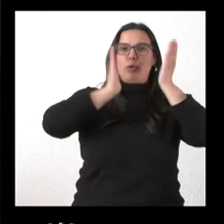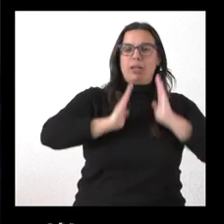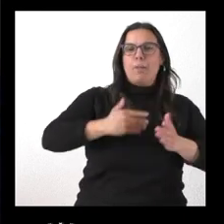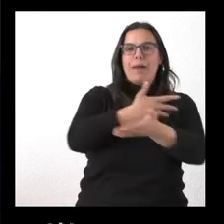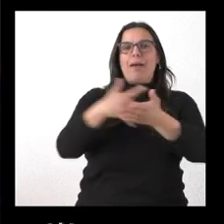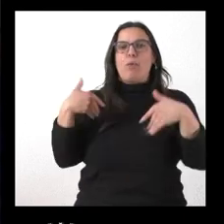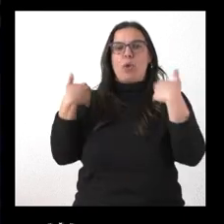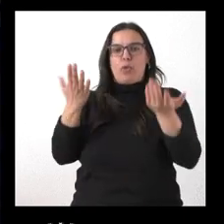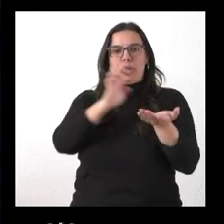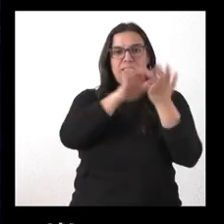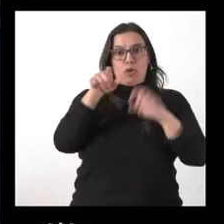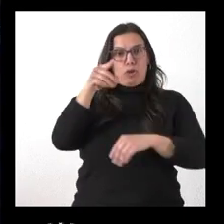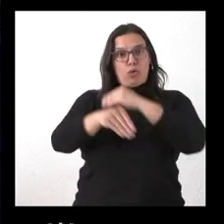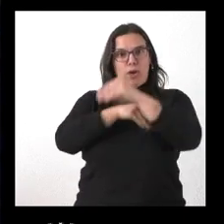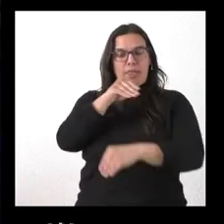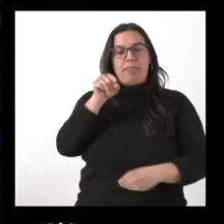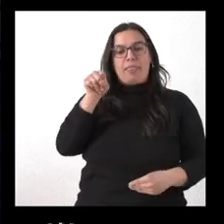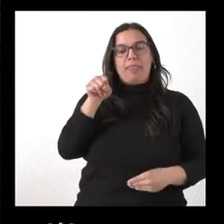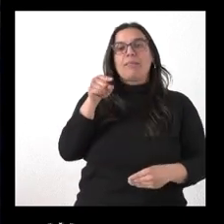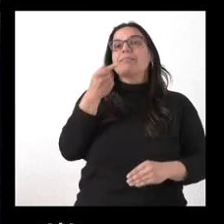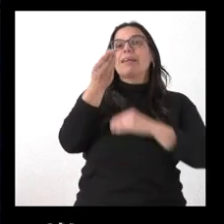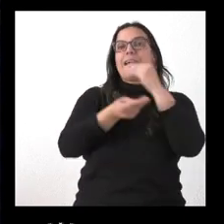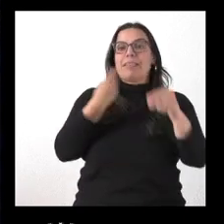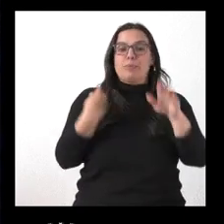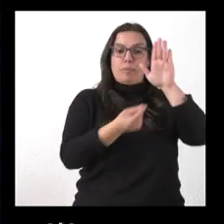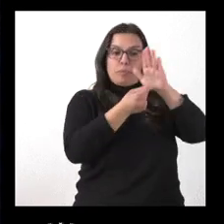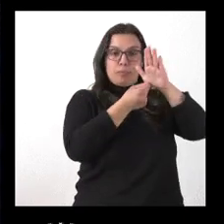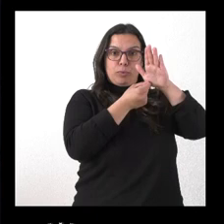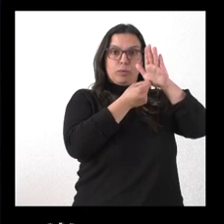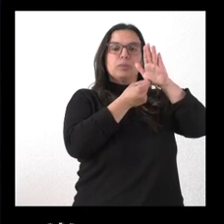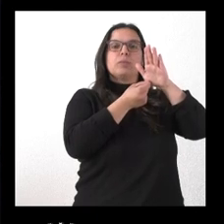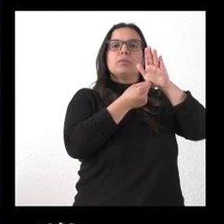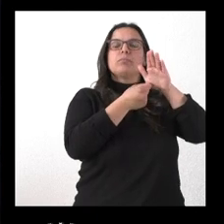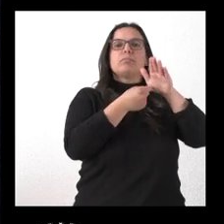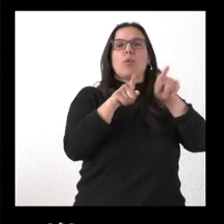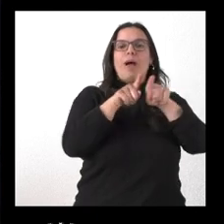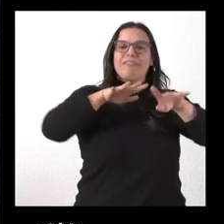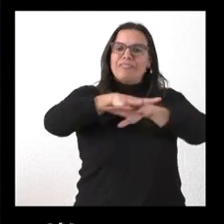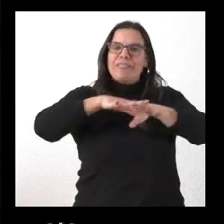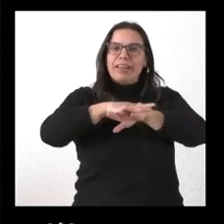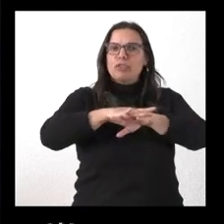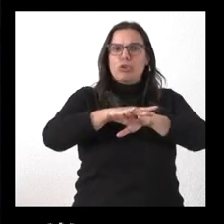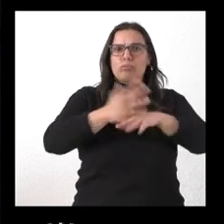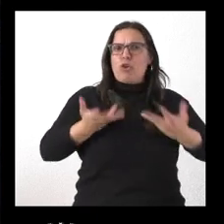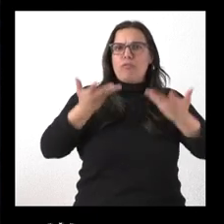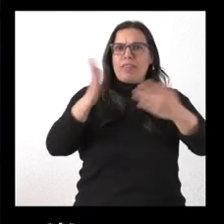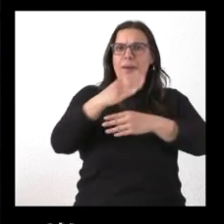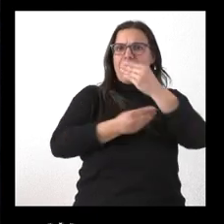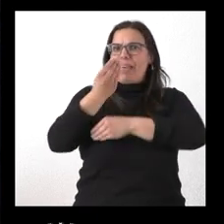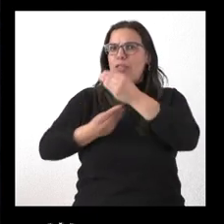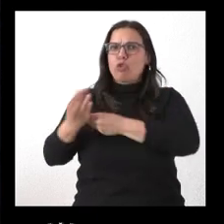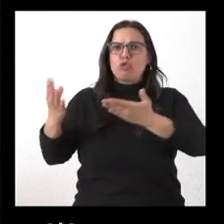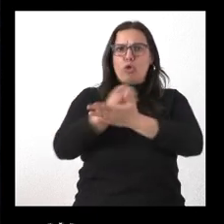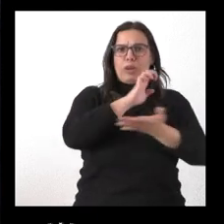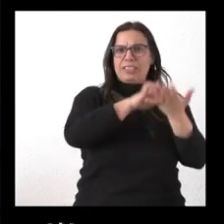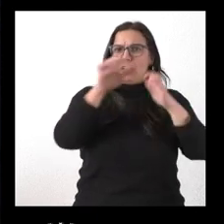de Castilla y león se dedica al cribado poblacional gratuito y voluntario para todos los recién nacidos de Castilla y león y su